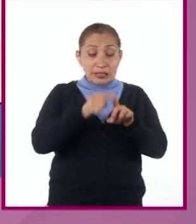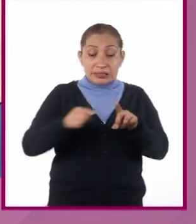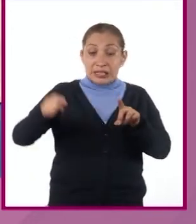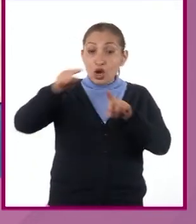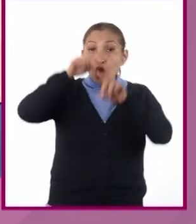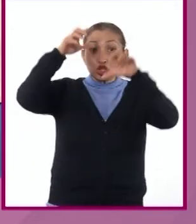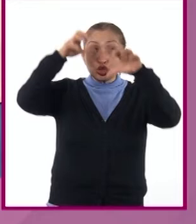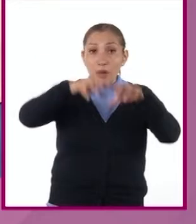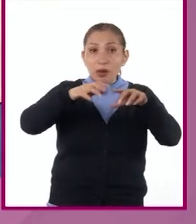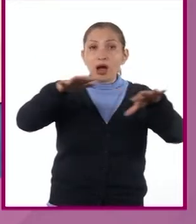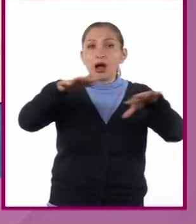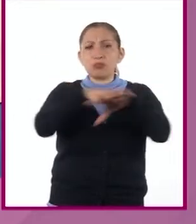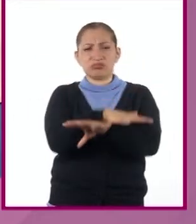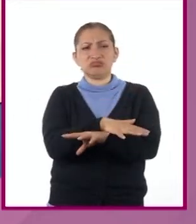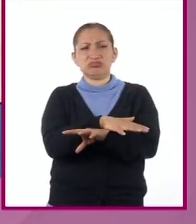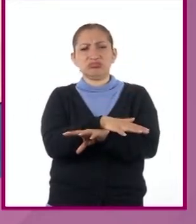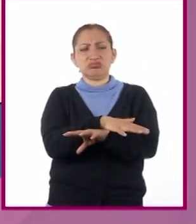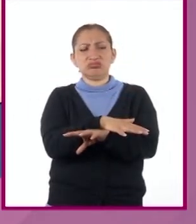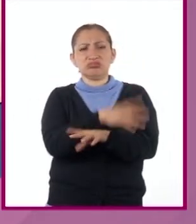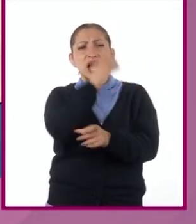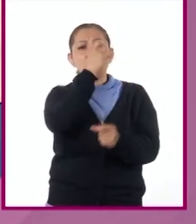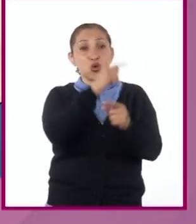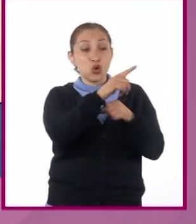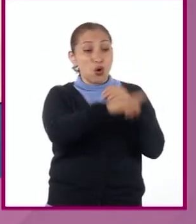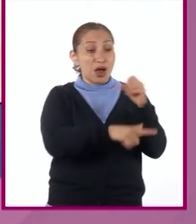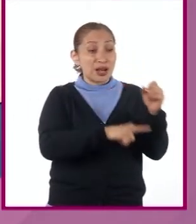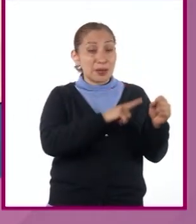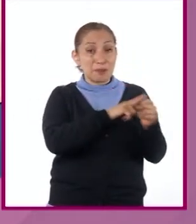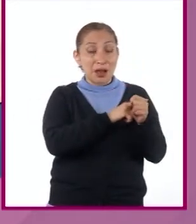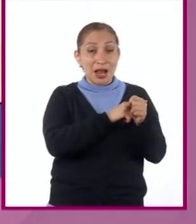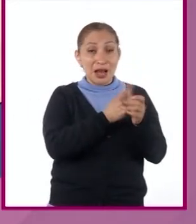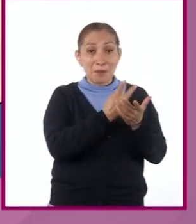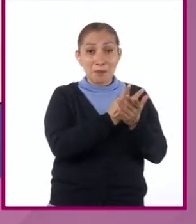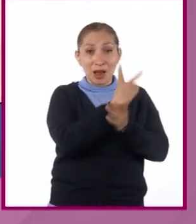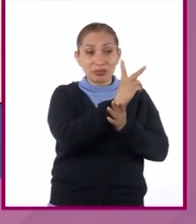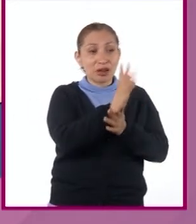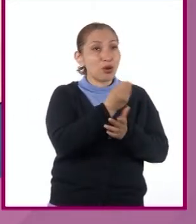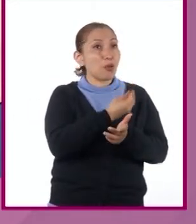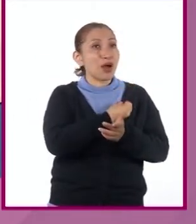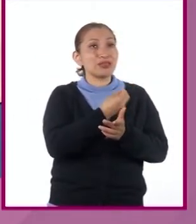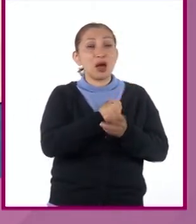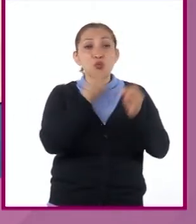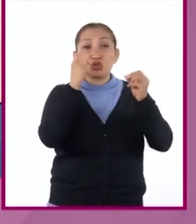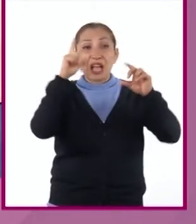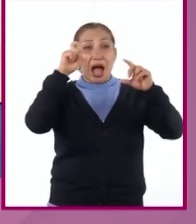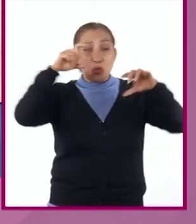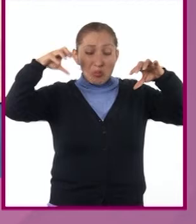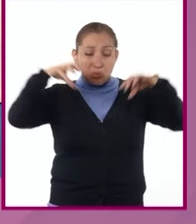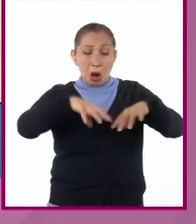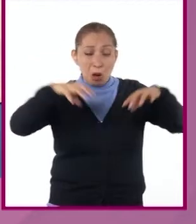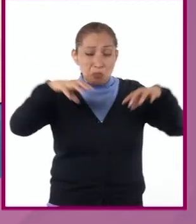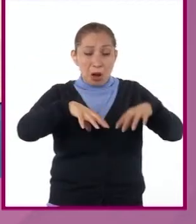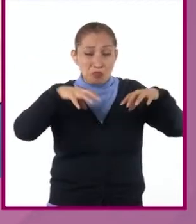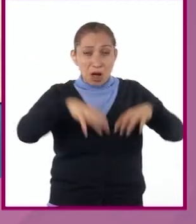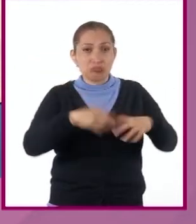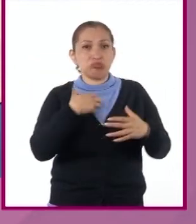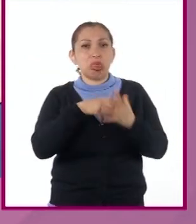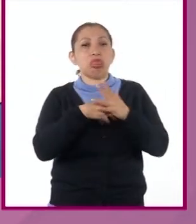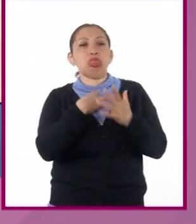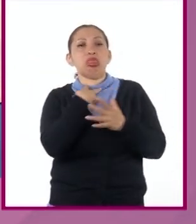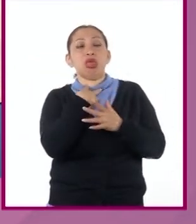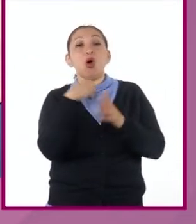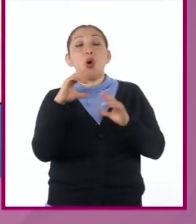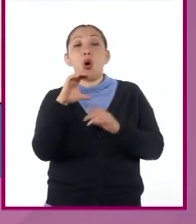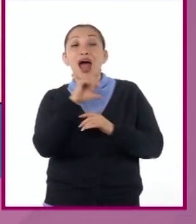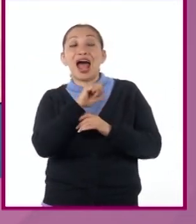hidrológico y puede provocar que algunas especies de plantas no resistan por la cantidad de agua que absorben, o bien por la